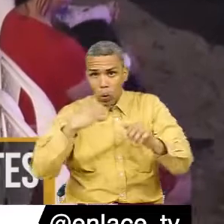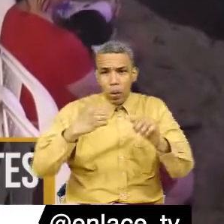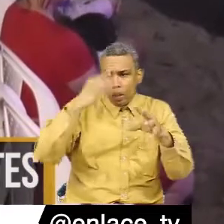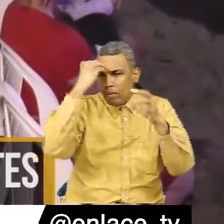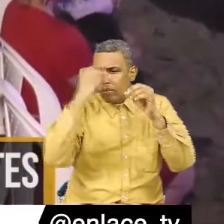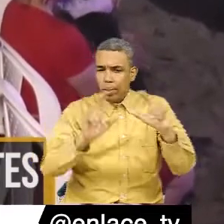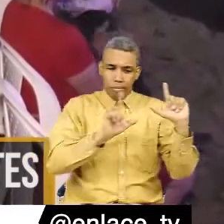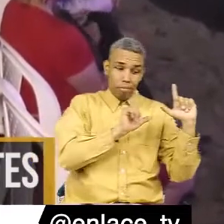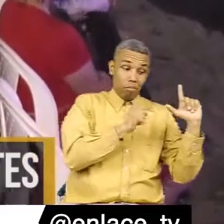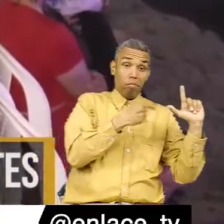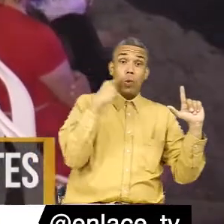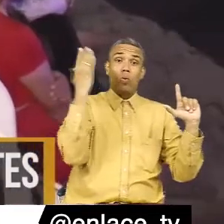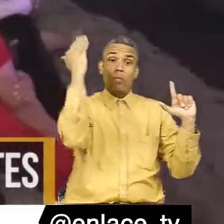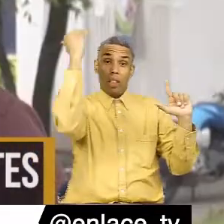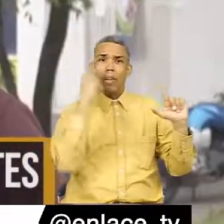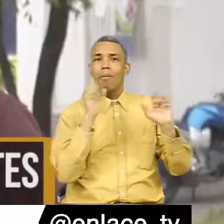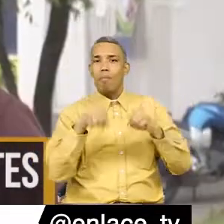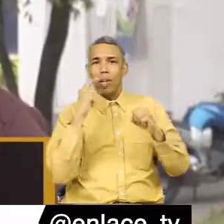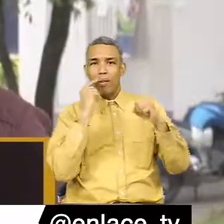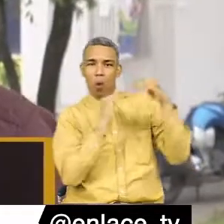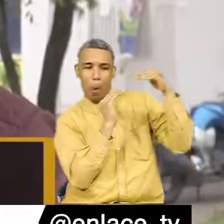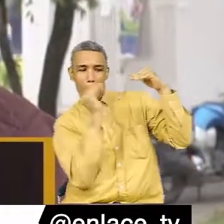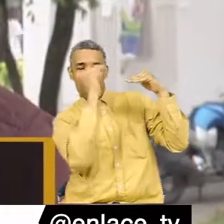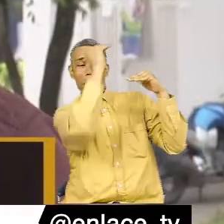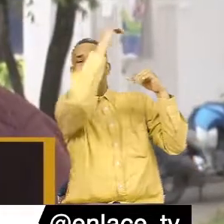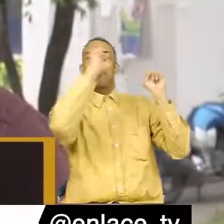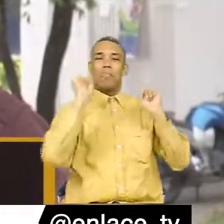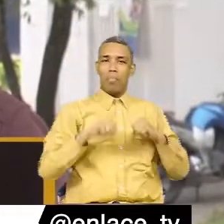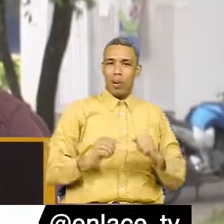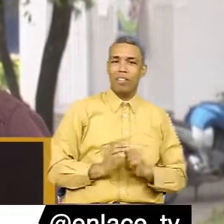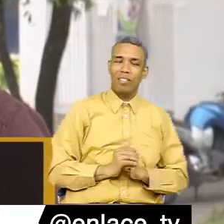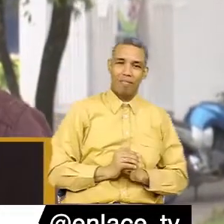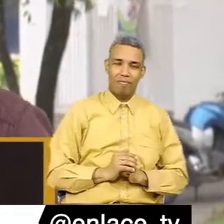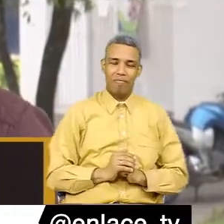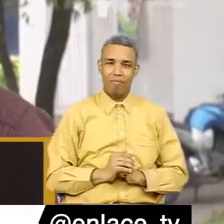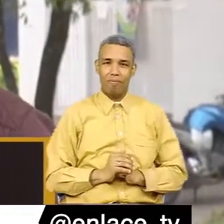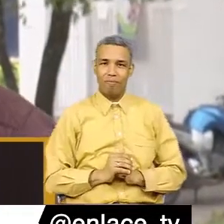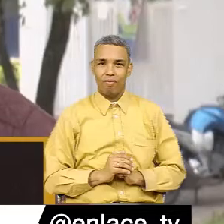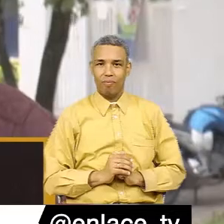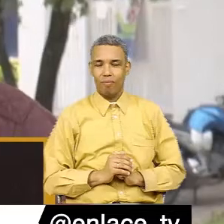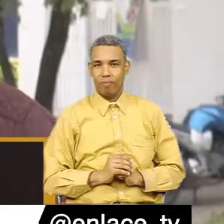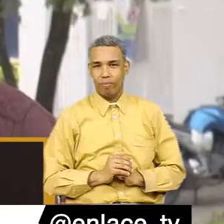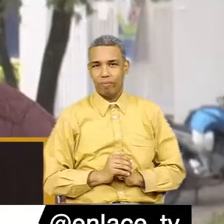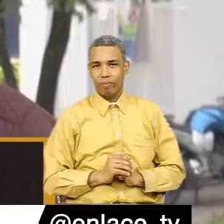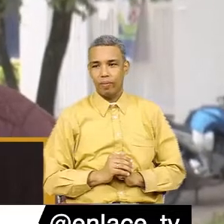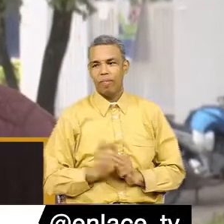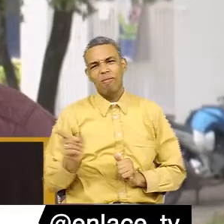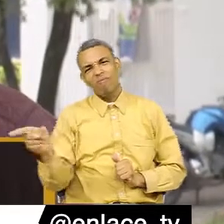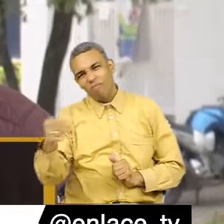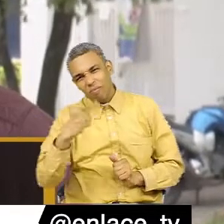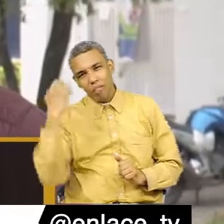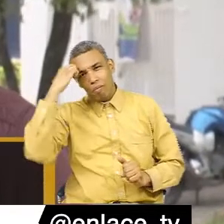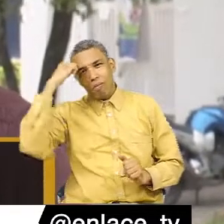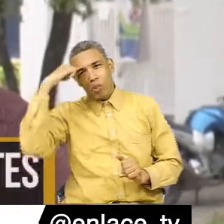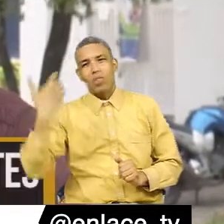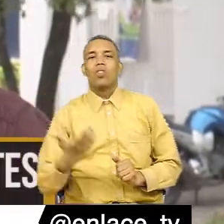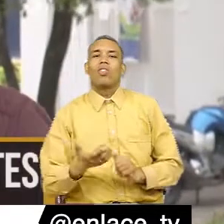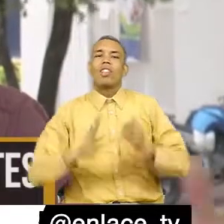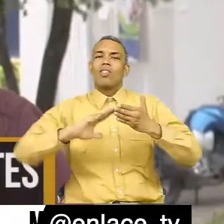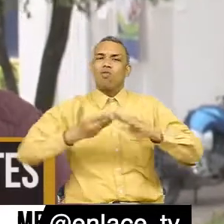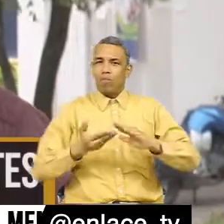para ascensos en el escalafón educativo. Esta maestría busca dotar de herramientas a los docentes para que